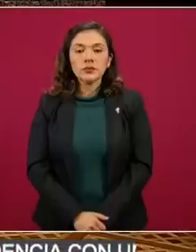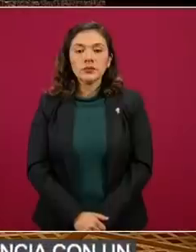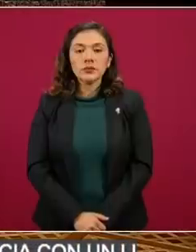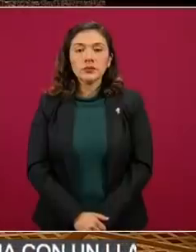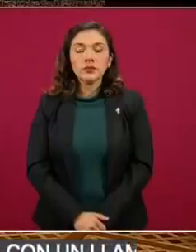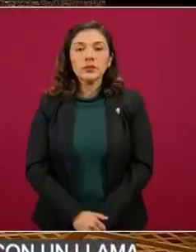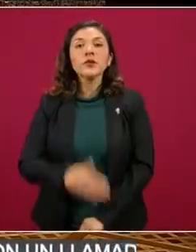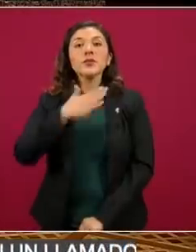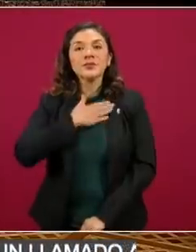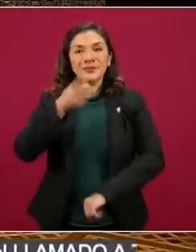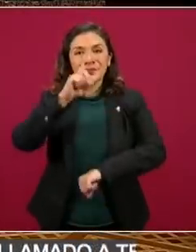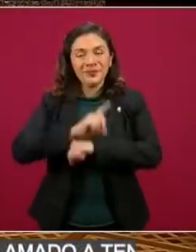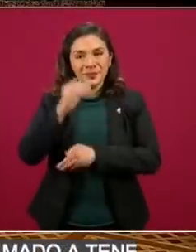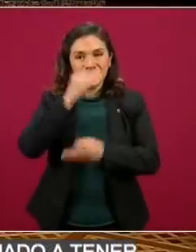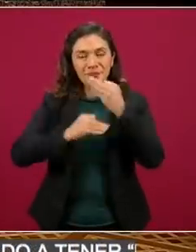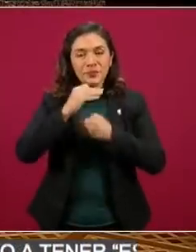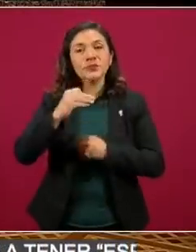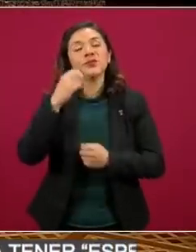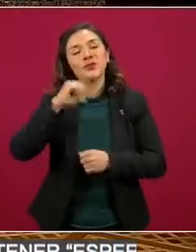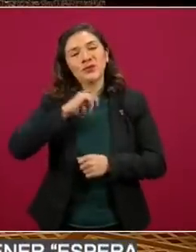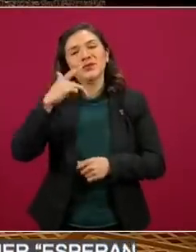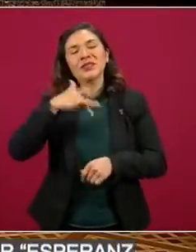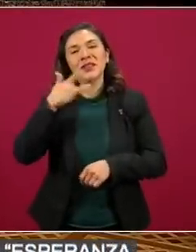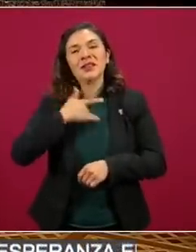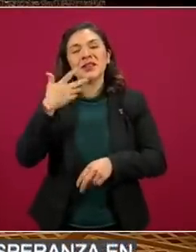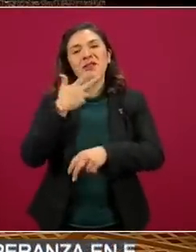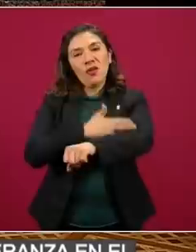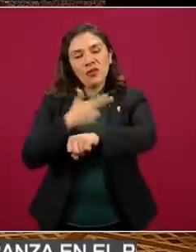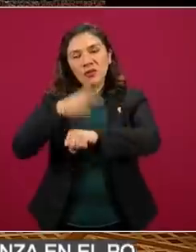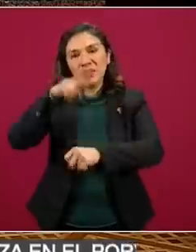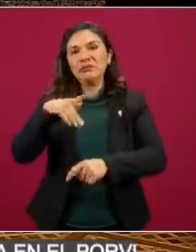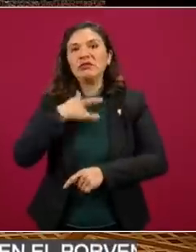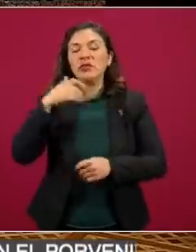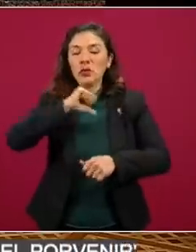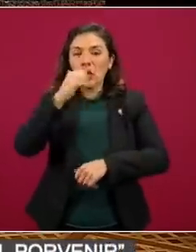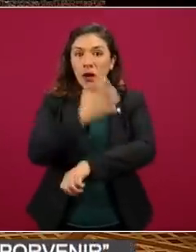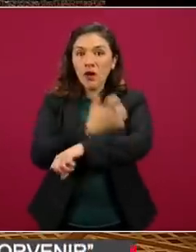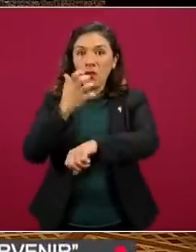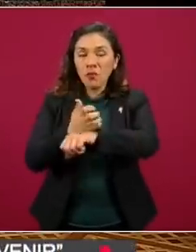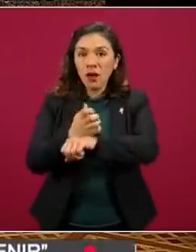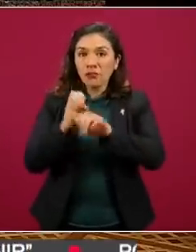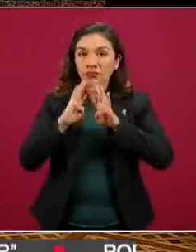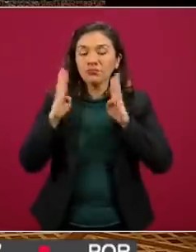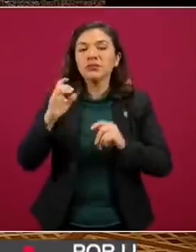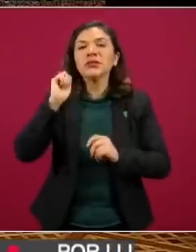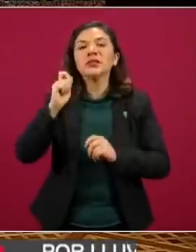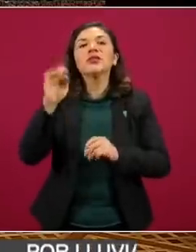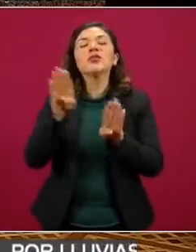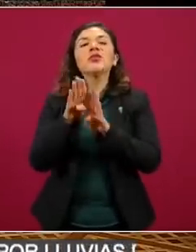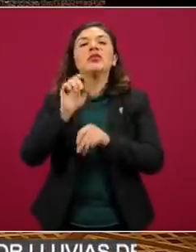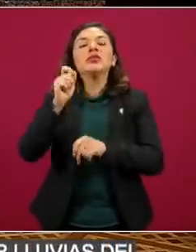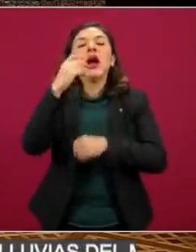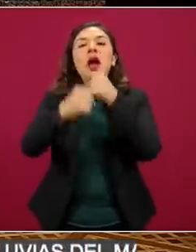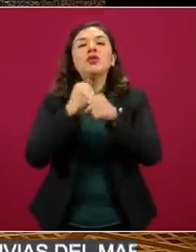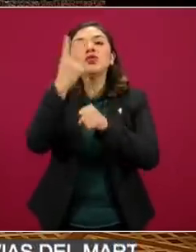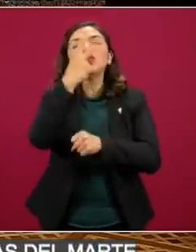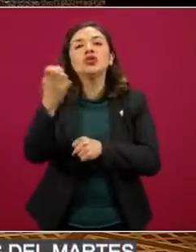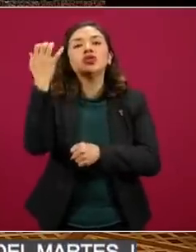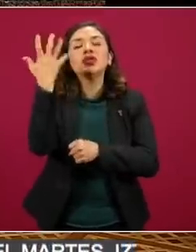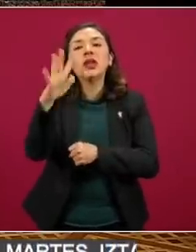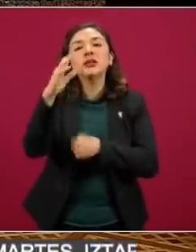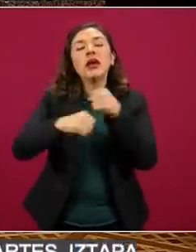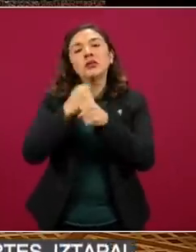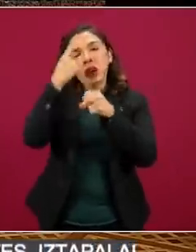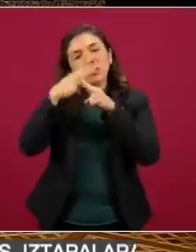defensa nacional es un honor que nos puedan acompañar en esta transmisión a fin de conmemorar el 210 aniversario de nuestra independencia